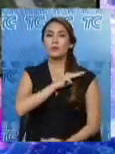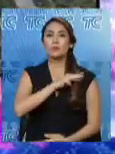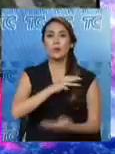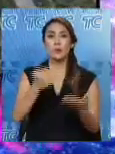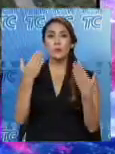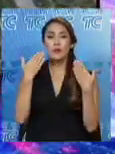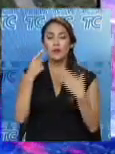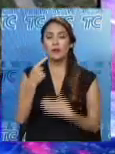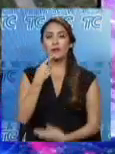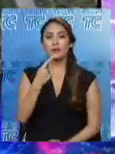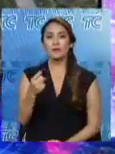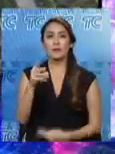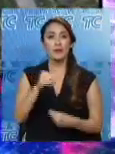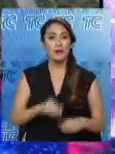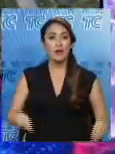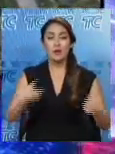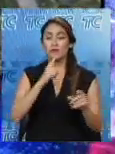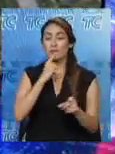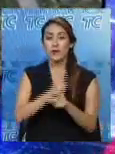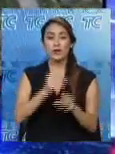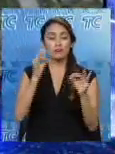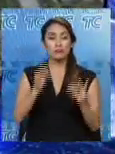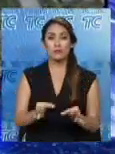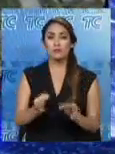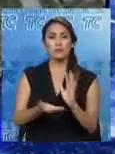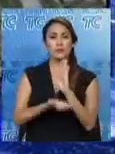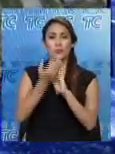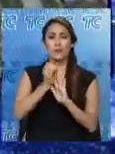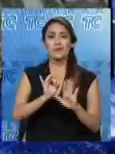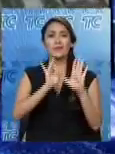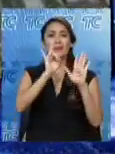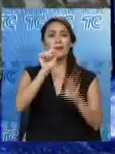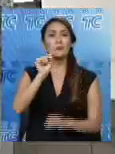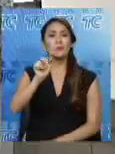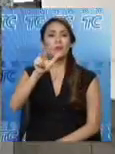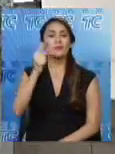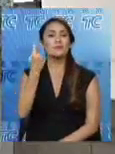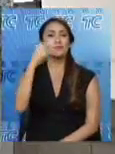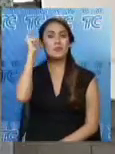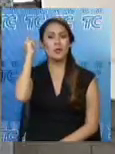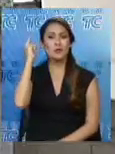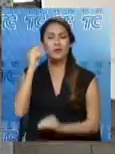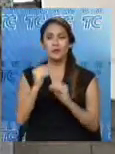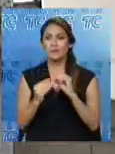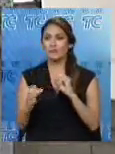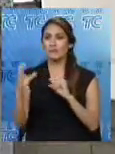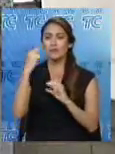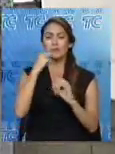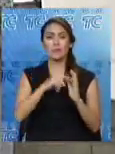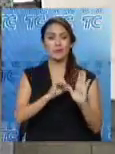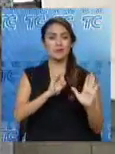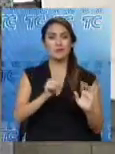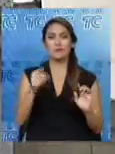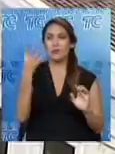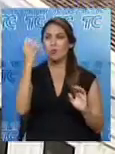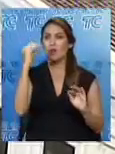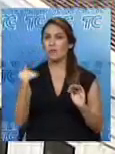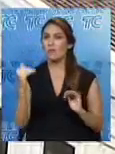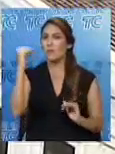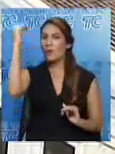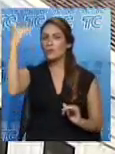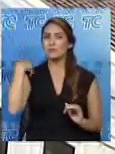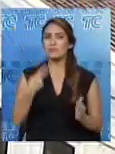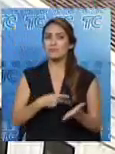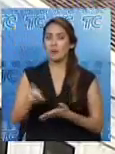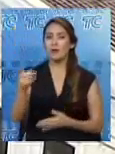Guayaquil estableció que el valor real de los predios no superaba los 7.3 millones. Según el secretario nacional de Comunicación, Patricio Barriga, en el